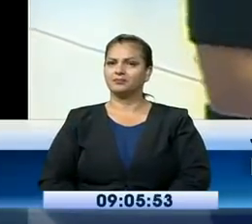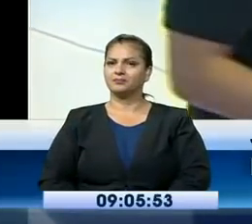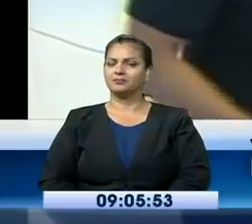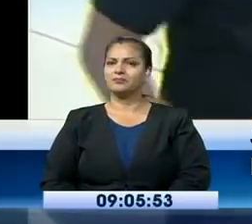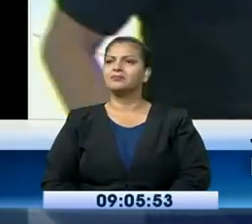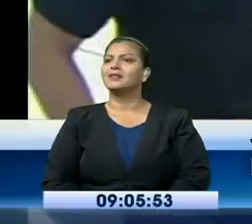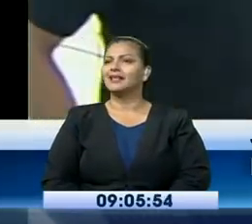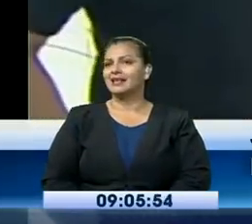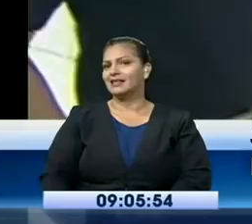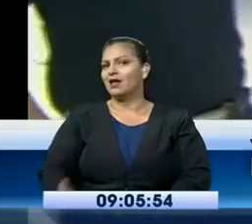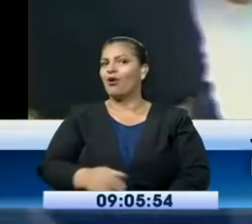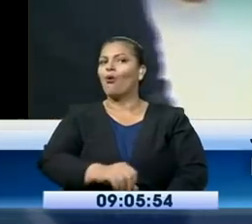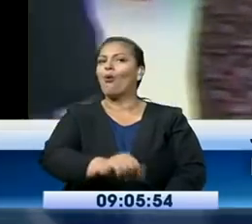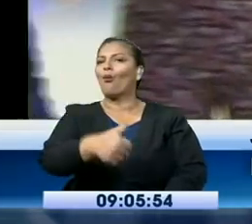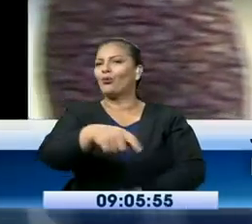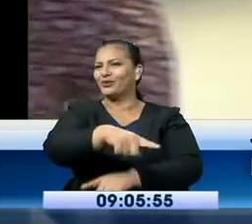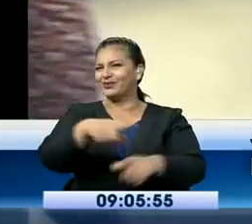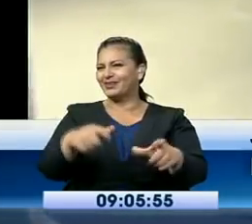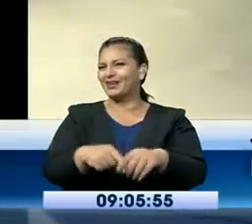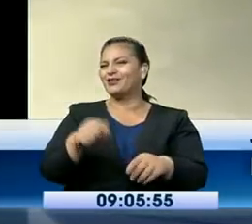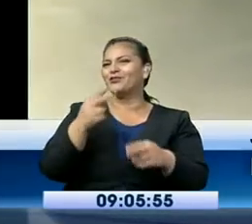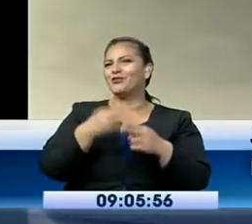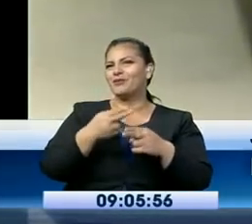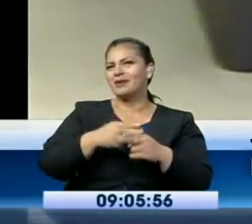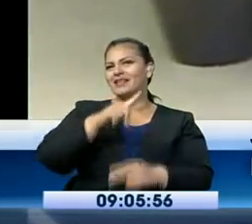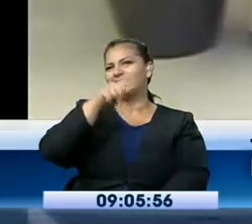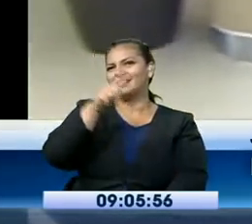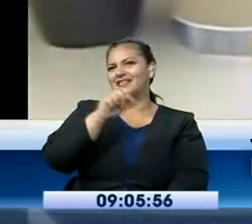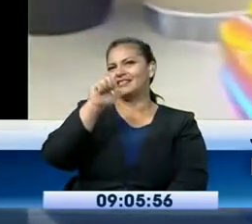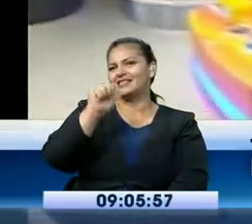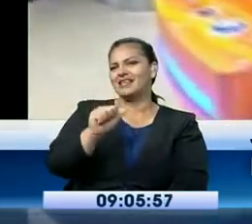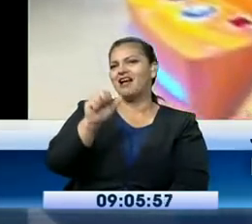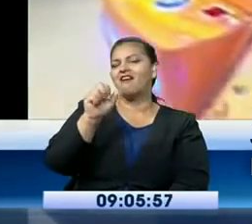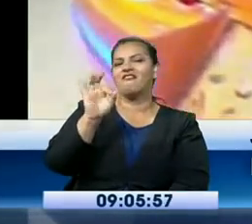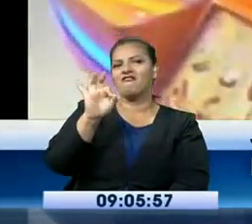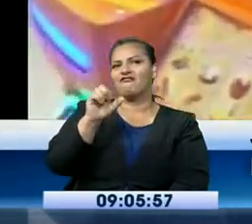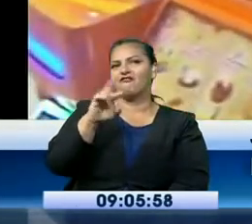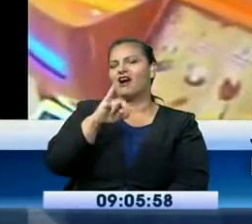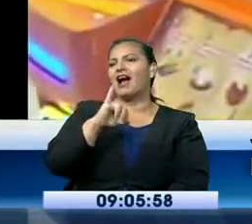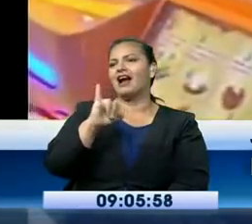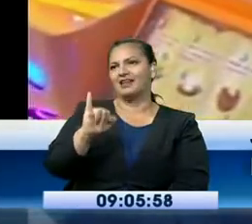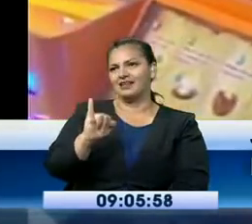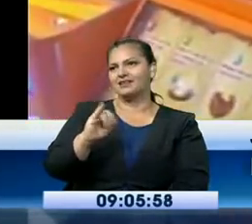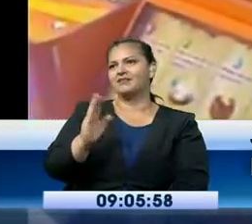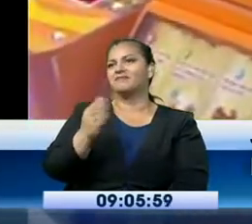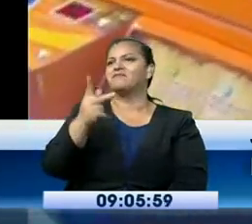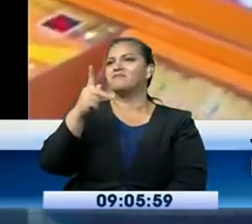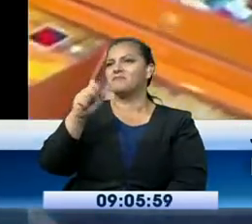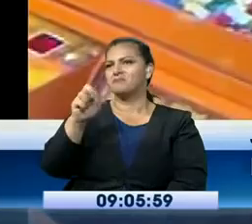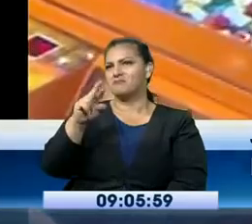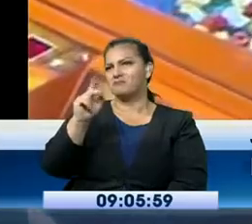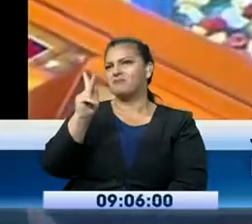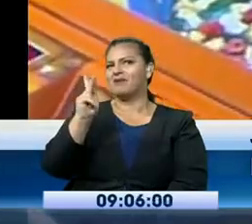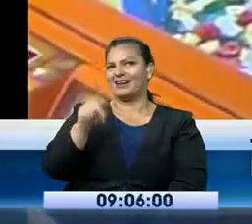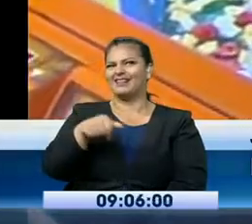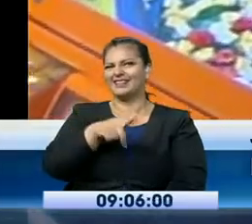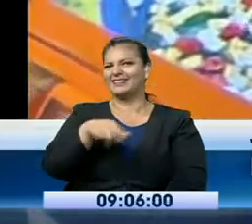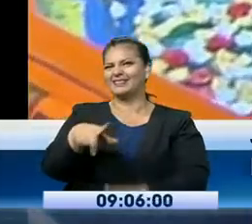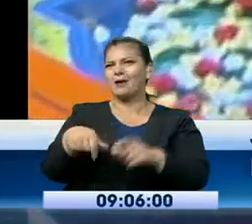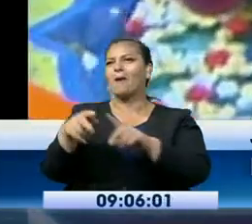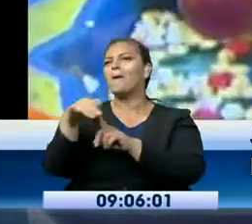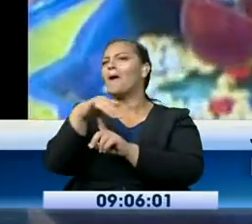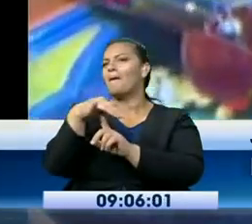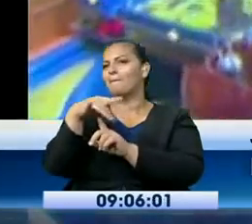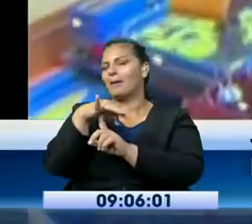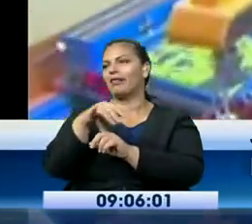bueno este safari es aparición del concepto que lo manejamos en ambos malecones es que es un lugar con juegos de vídeo más que nada el